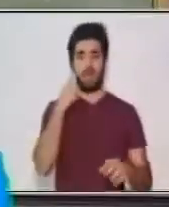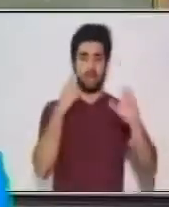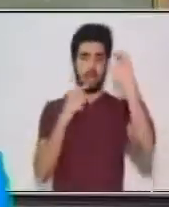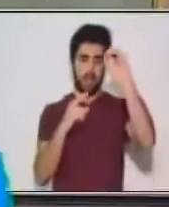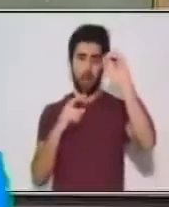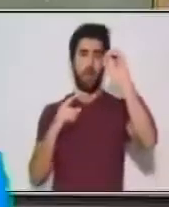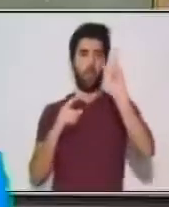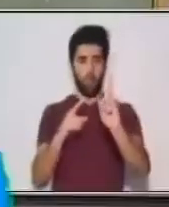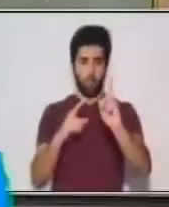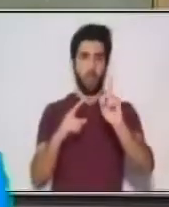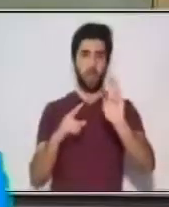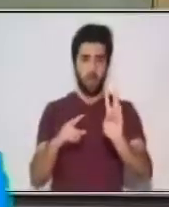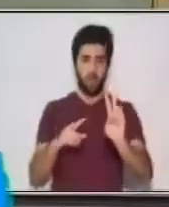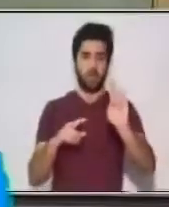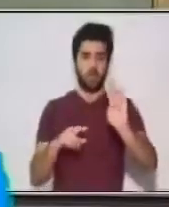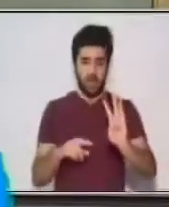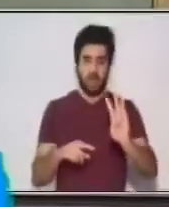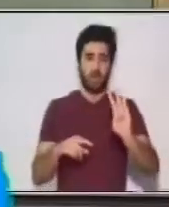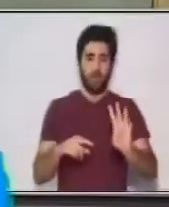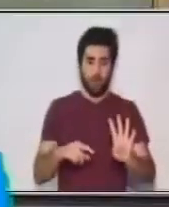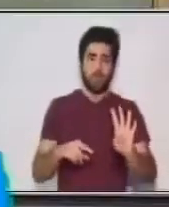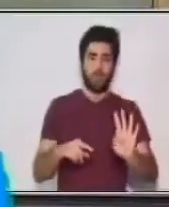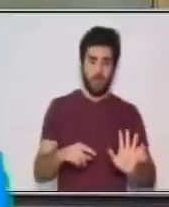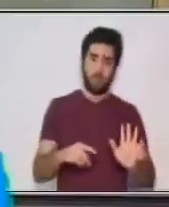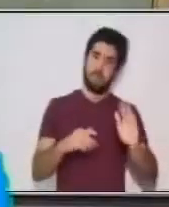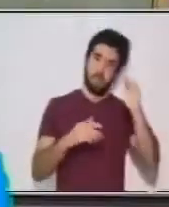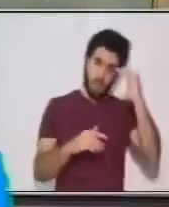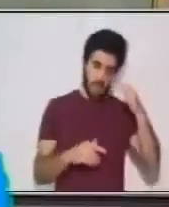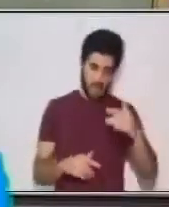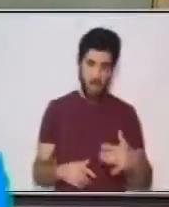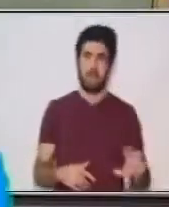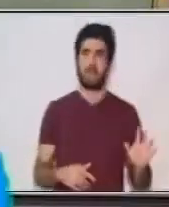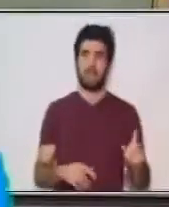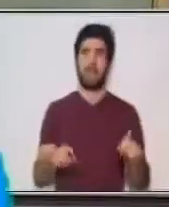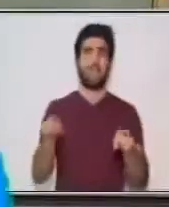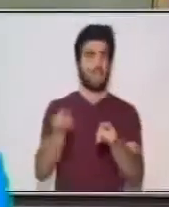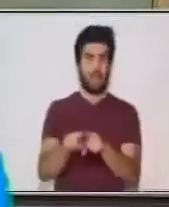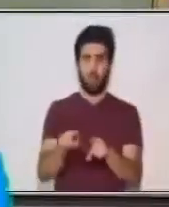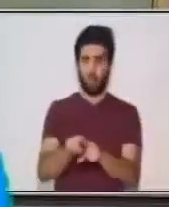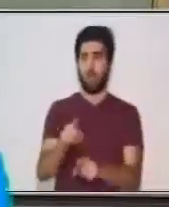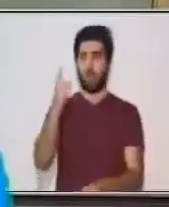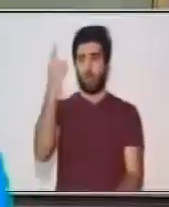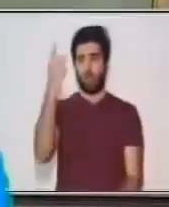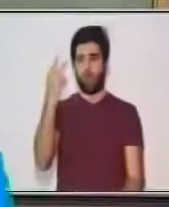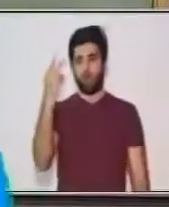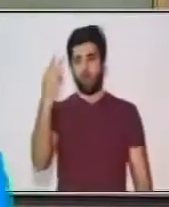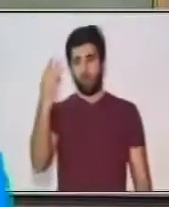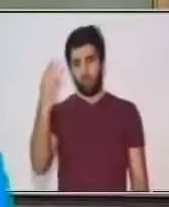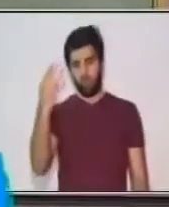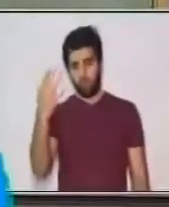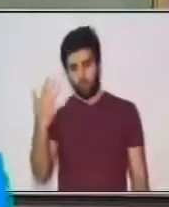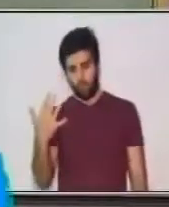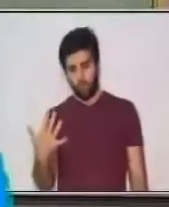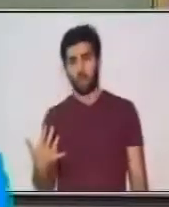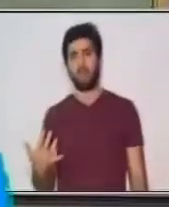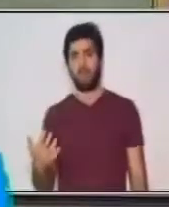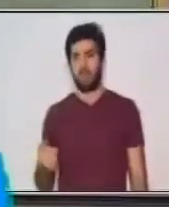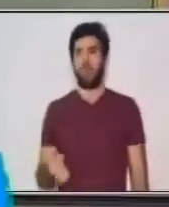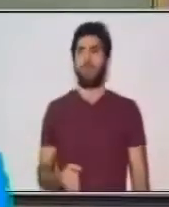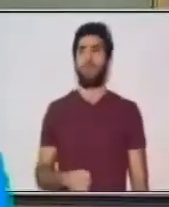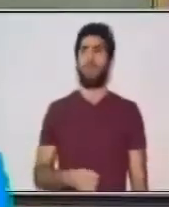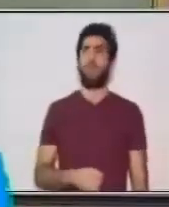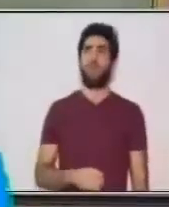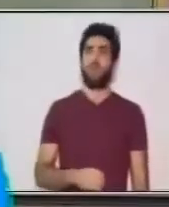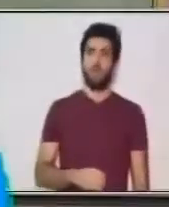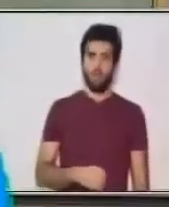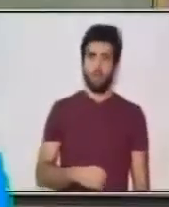va aumentando. Y en la suma, este sumando no disminuye. En el ejemplo anterior